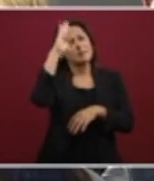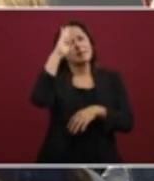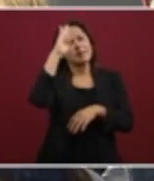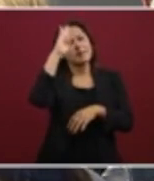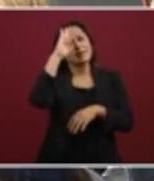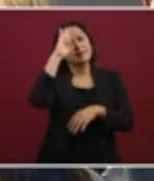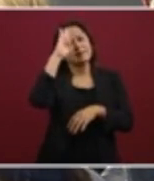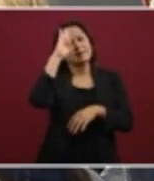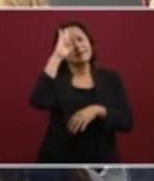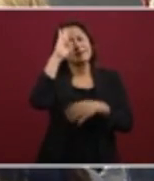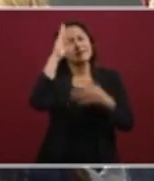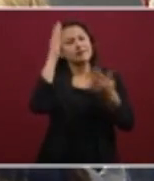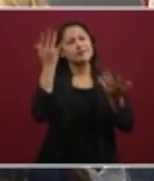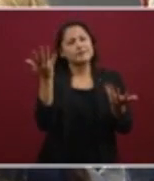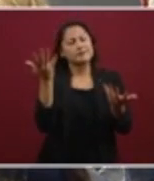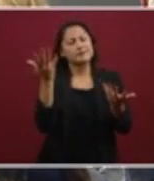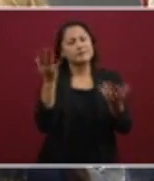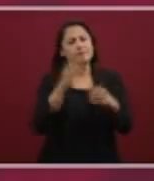que hay más